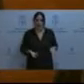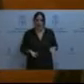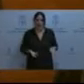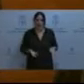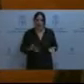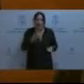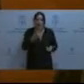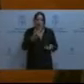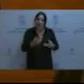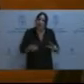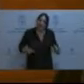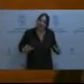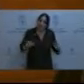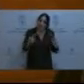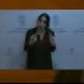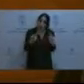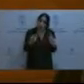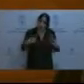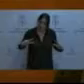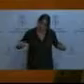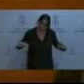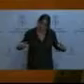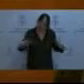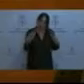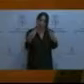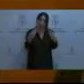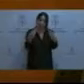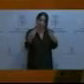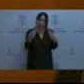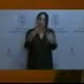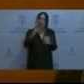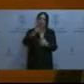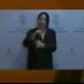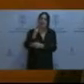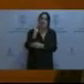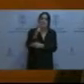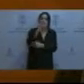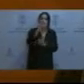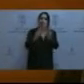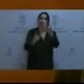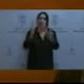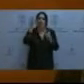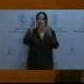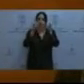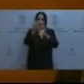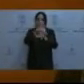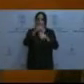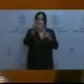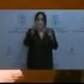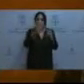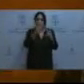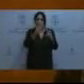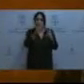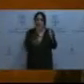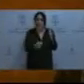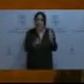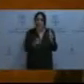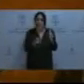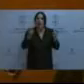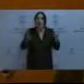notifique recortes que afectan también a los ganaderos de leche. ¿Dónde están las campañas de